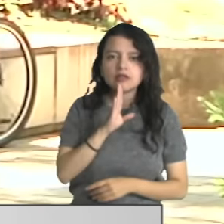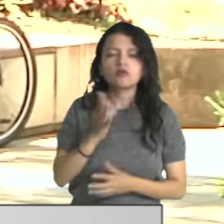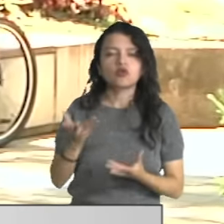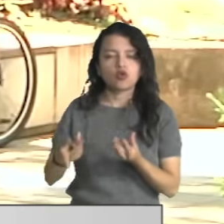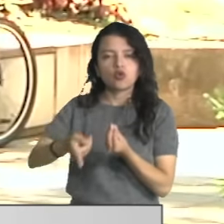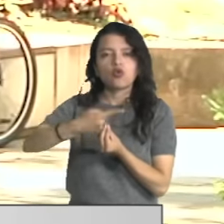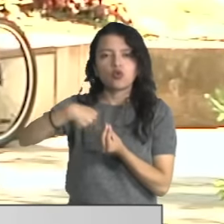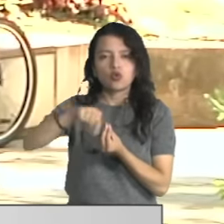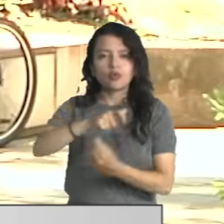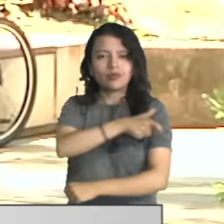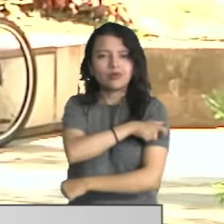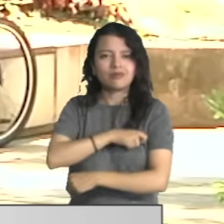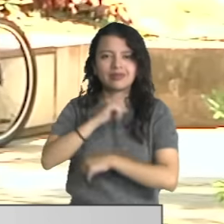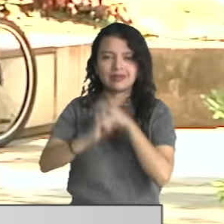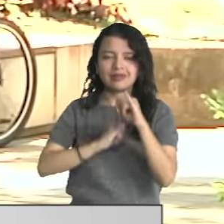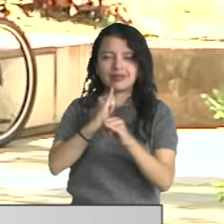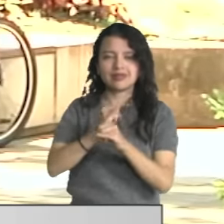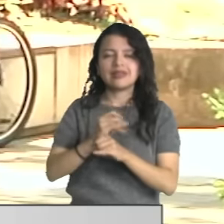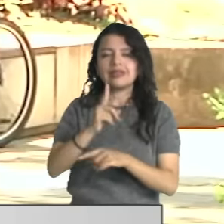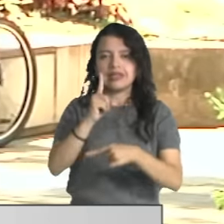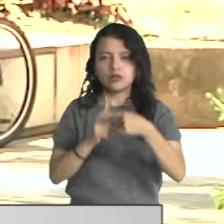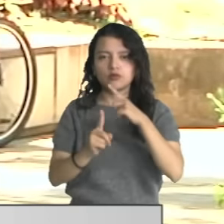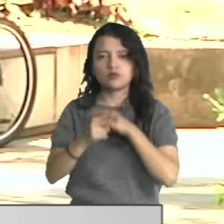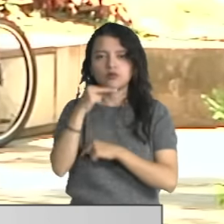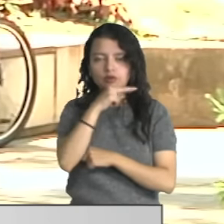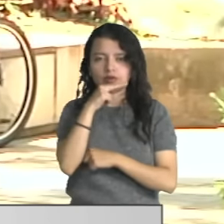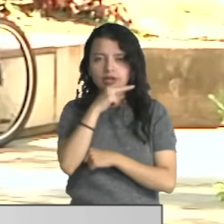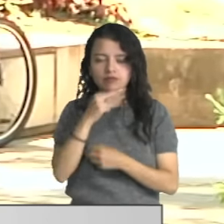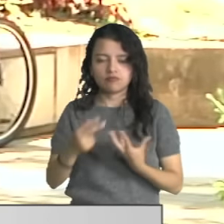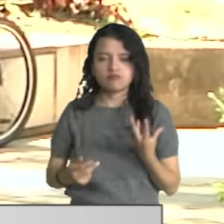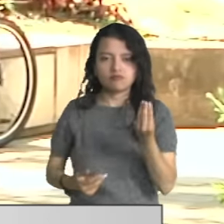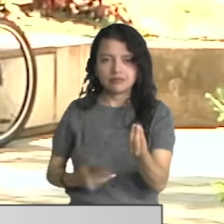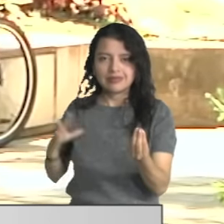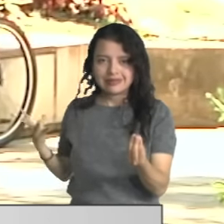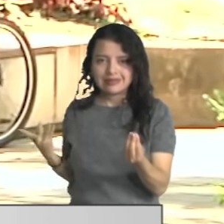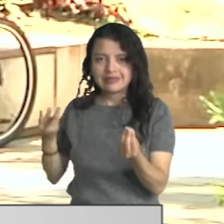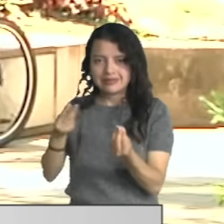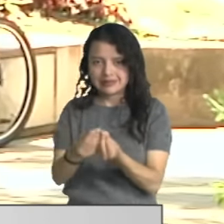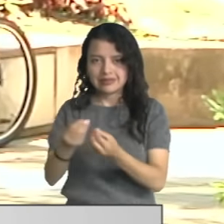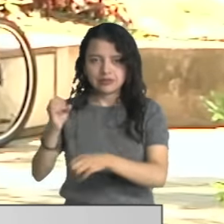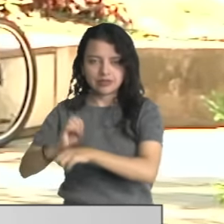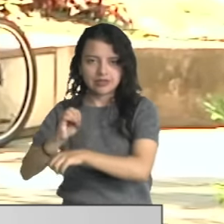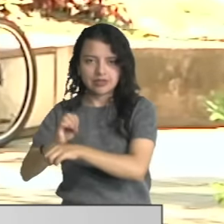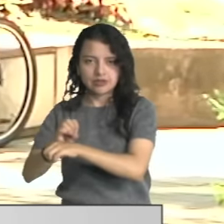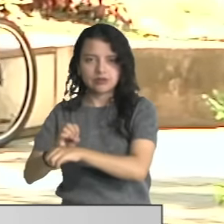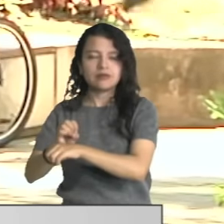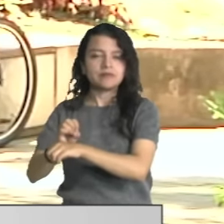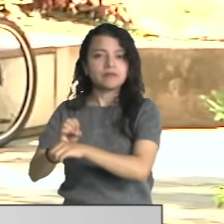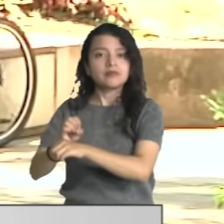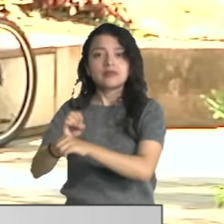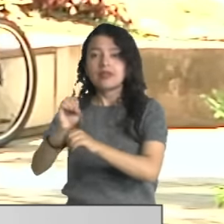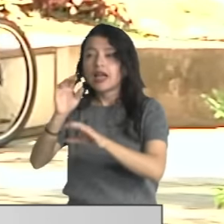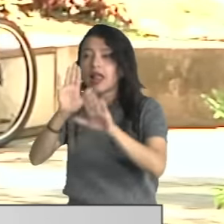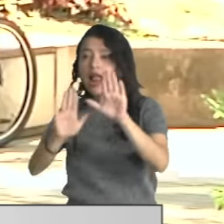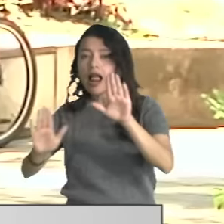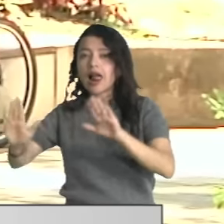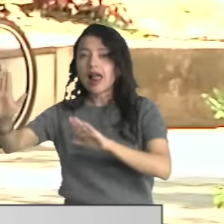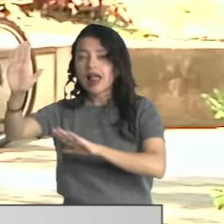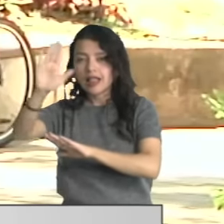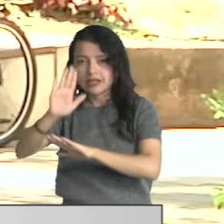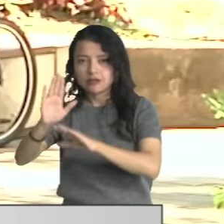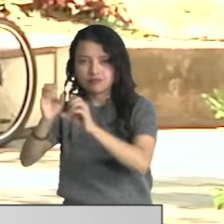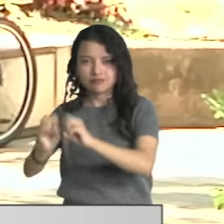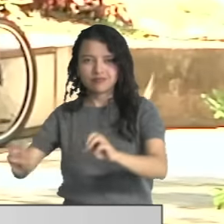comisión del Comité Internacional de la Cruz Roja y a eso se suman las delegaciones de la Organización de Estados Americanos y la ONU, quienes hacen